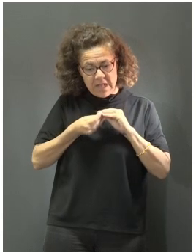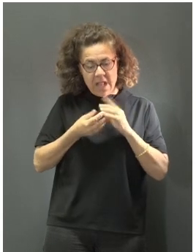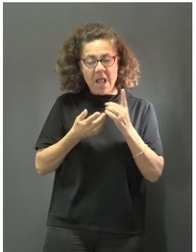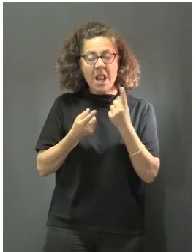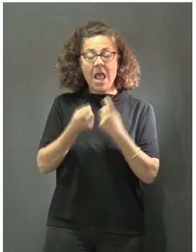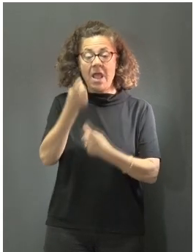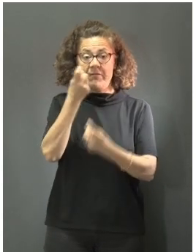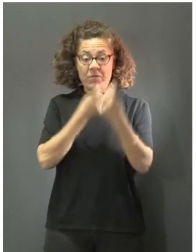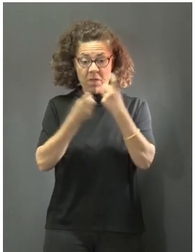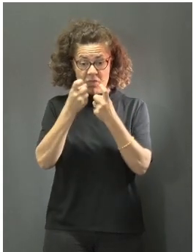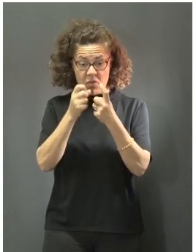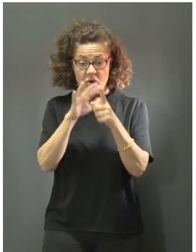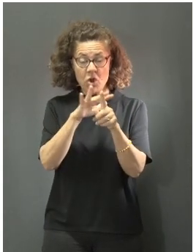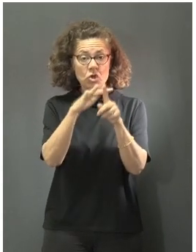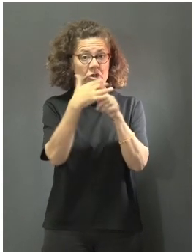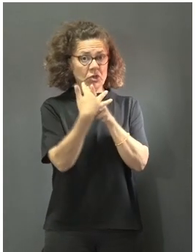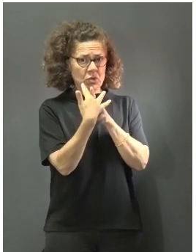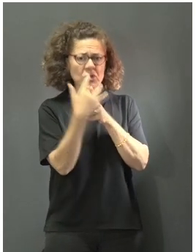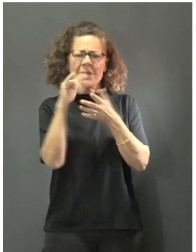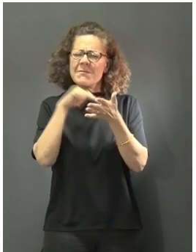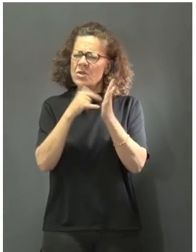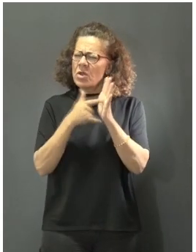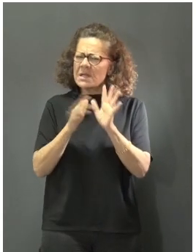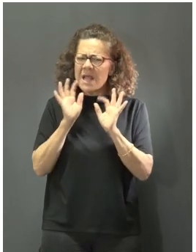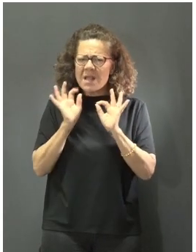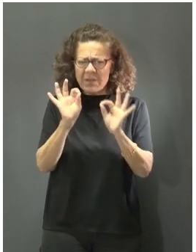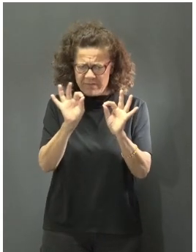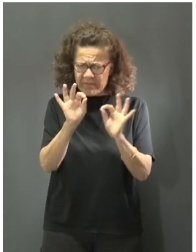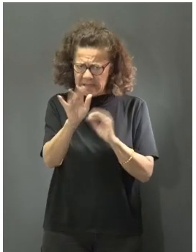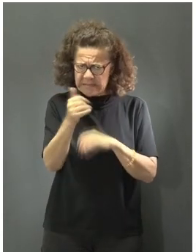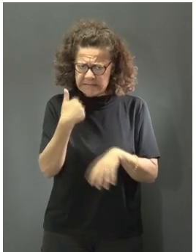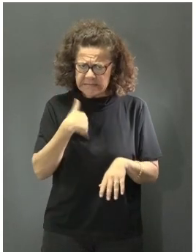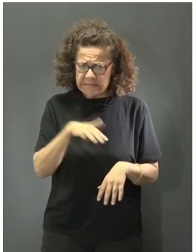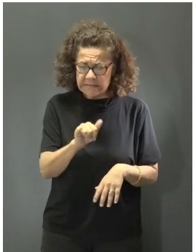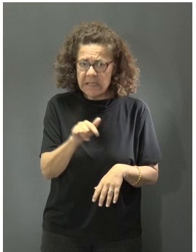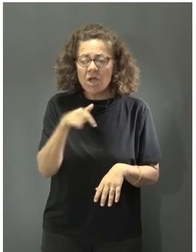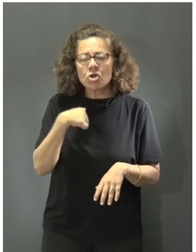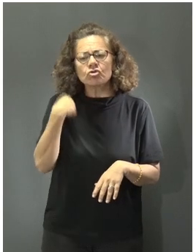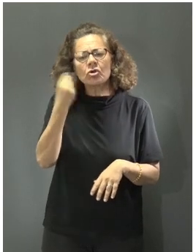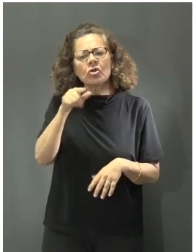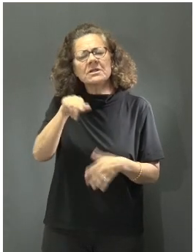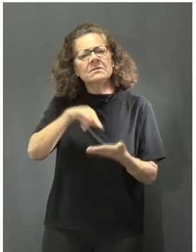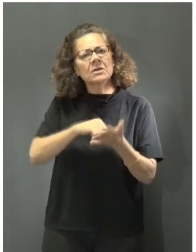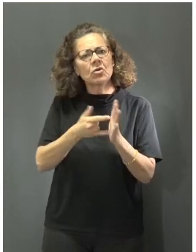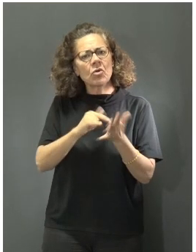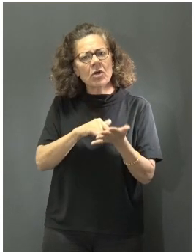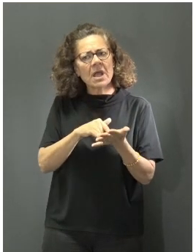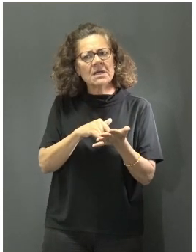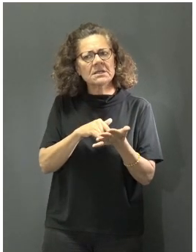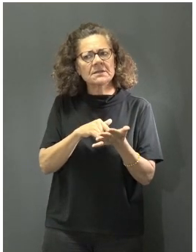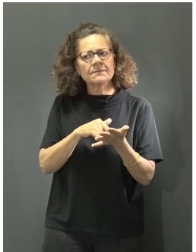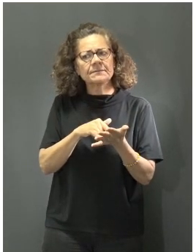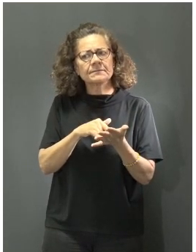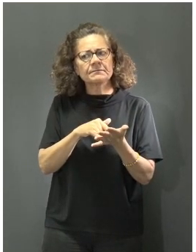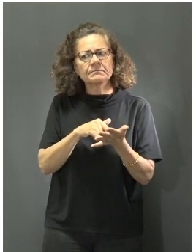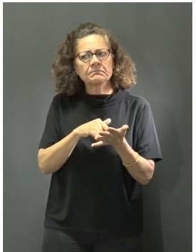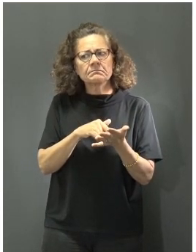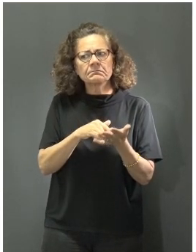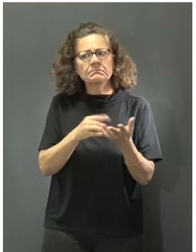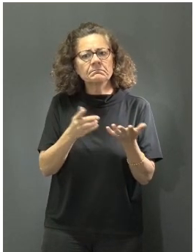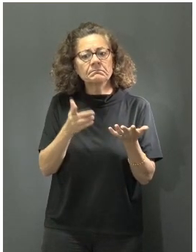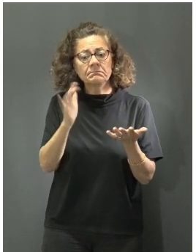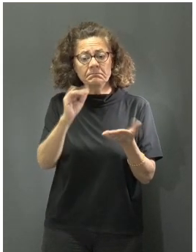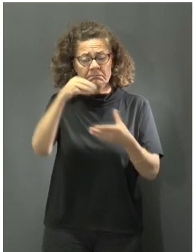entornos para personas con autismo, que hay metodologías específicas para hacerlo, creo que son metodologías que tienen